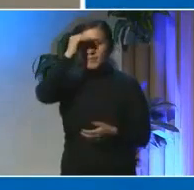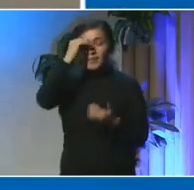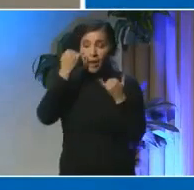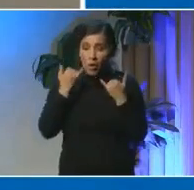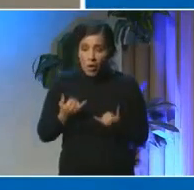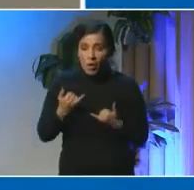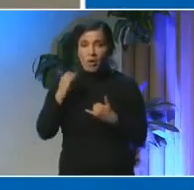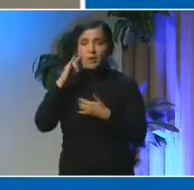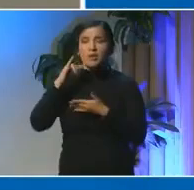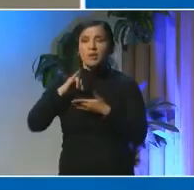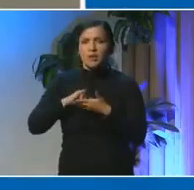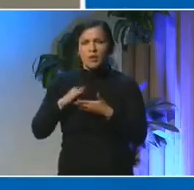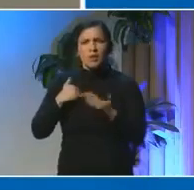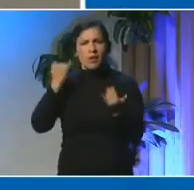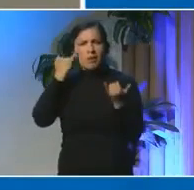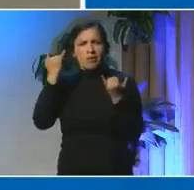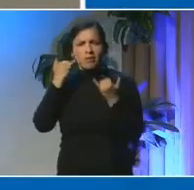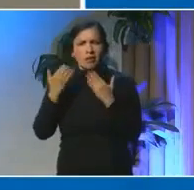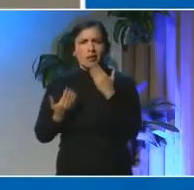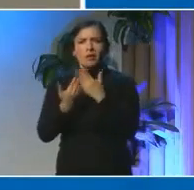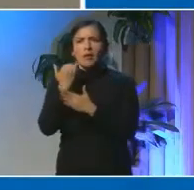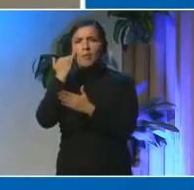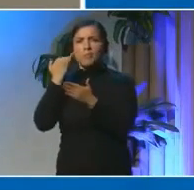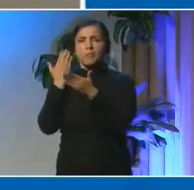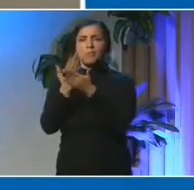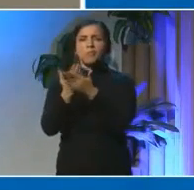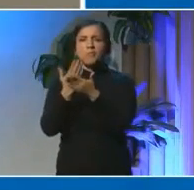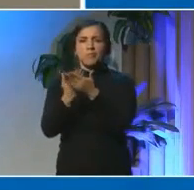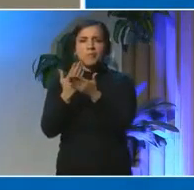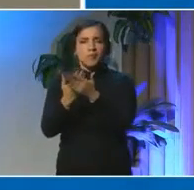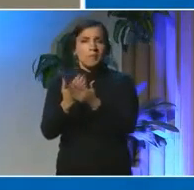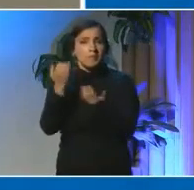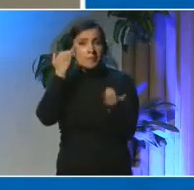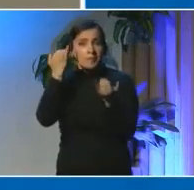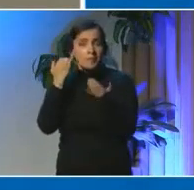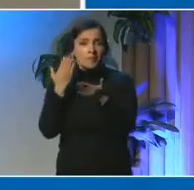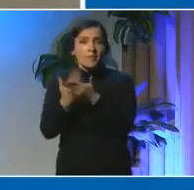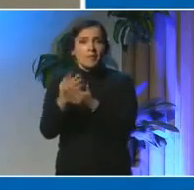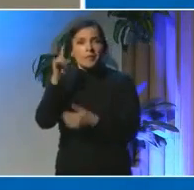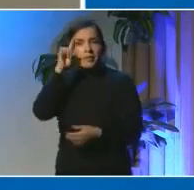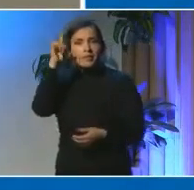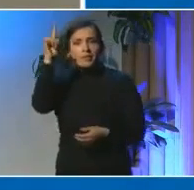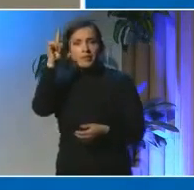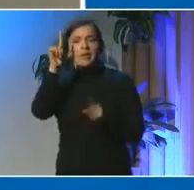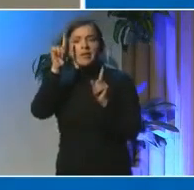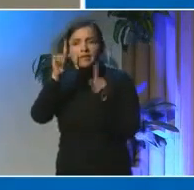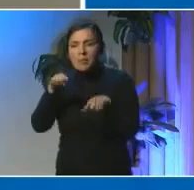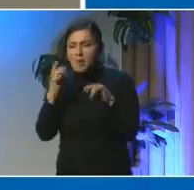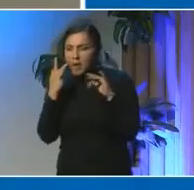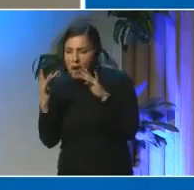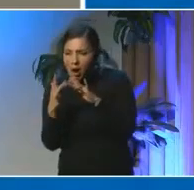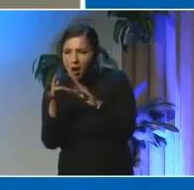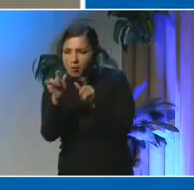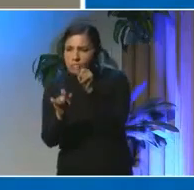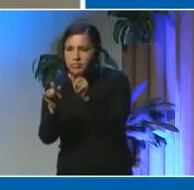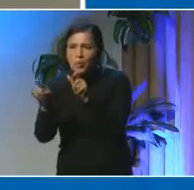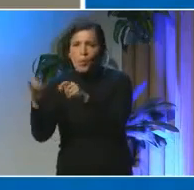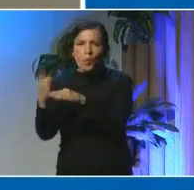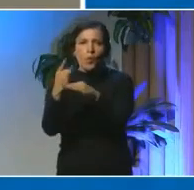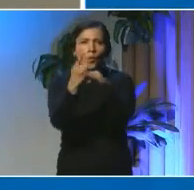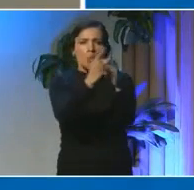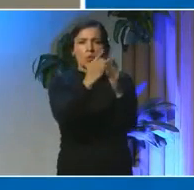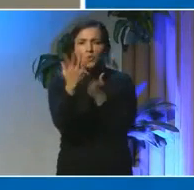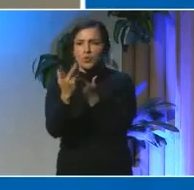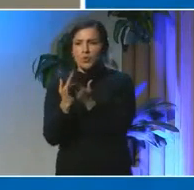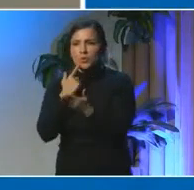iniciativas más bold más más inteligentes pero también más cercanas al consumidor pero pero tal vez para terminar